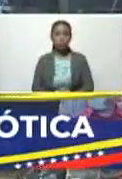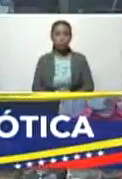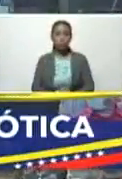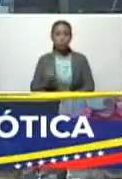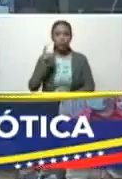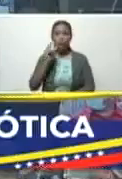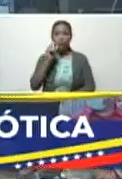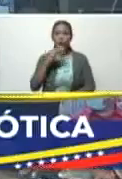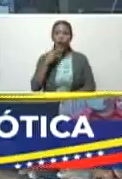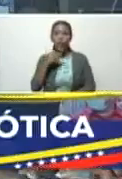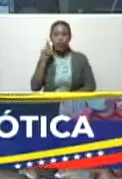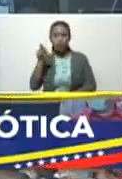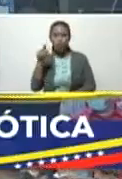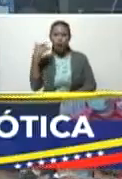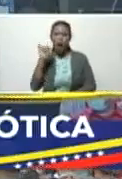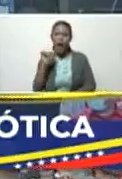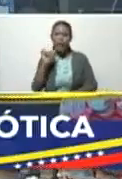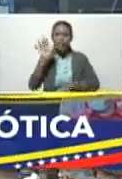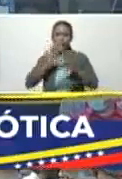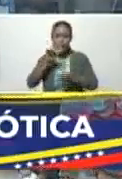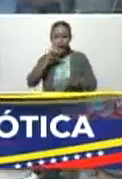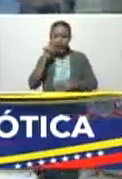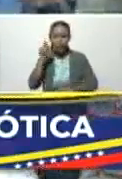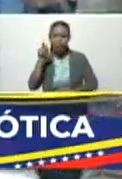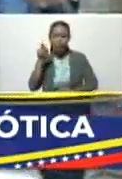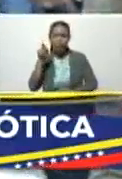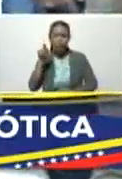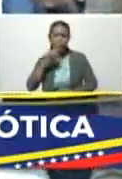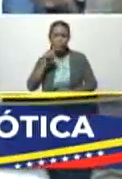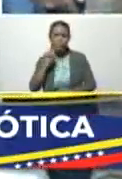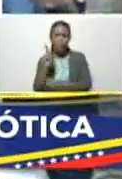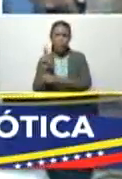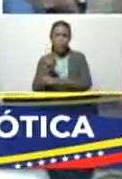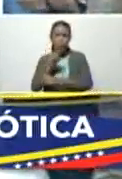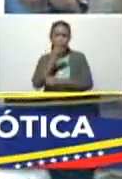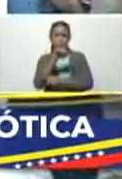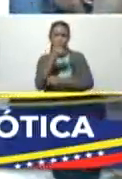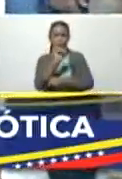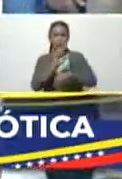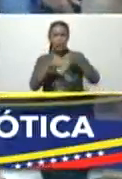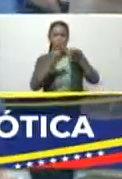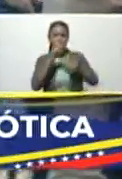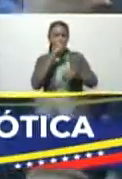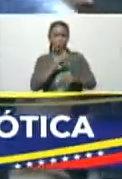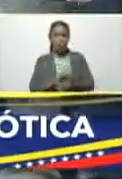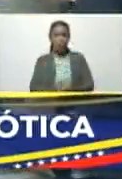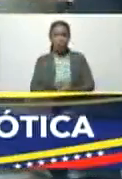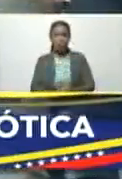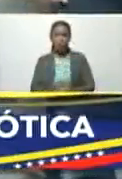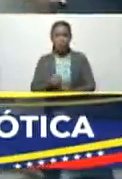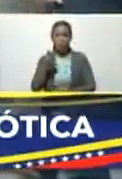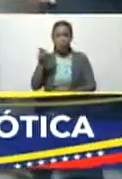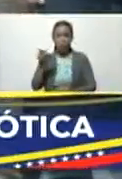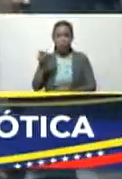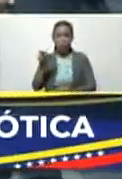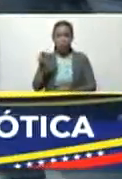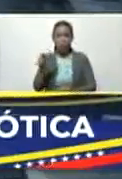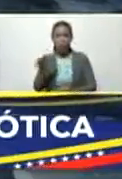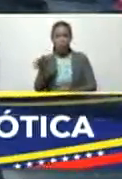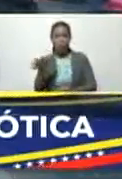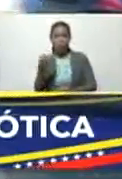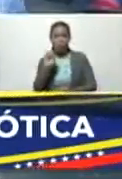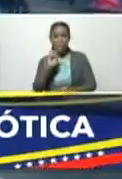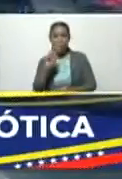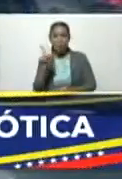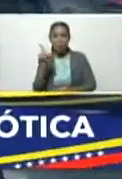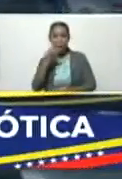Muchachos, ¿tú tienes cuánto? 15 años. Tú tienes 12 años. Tú tienes